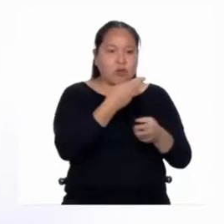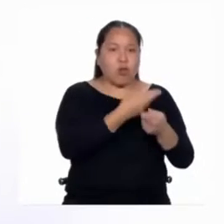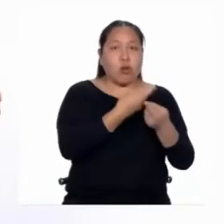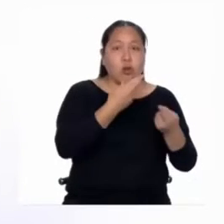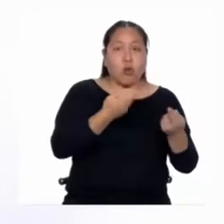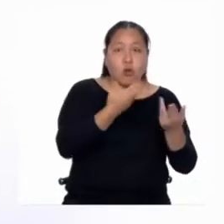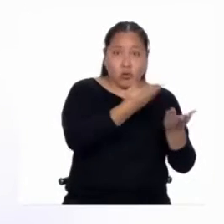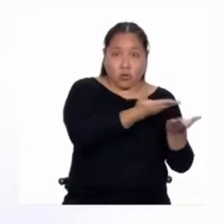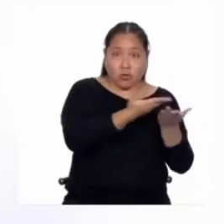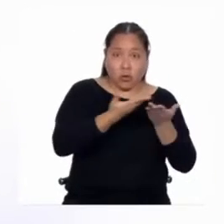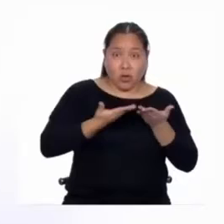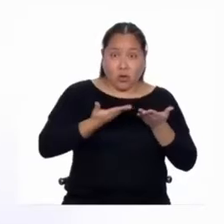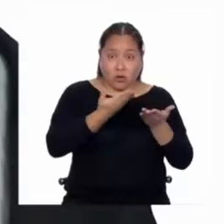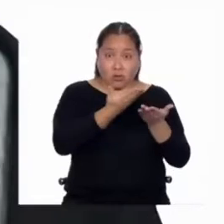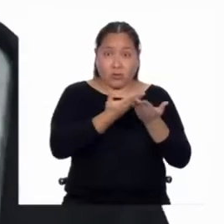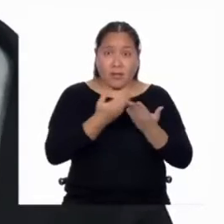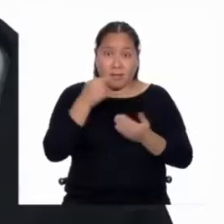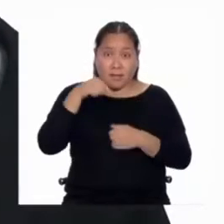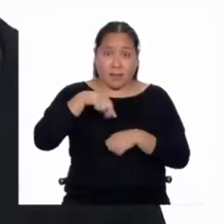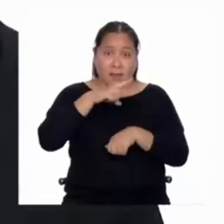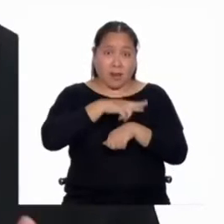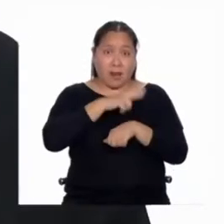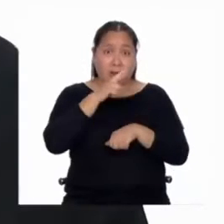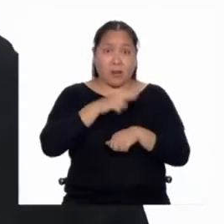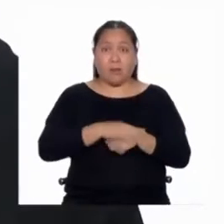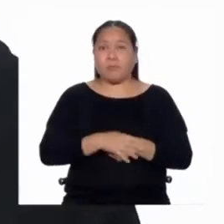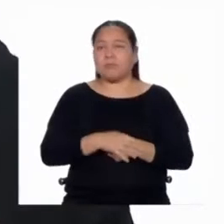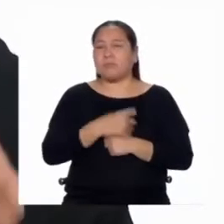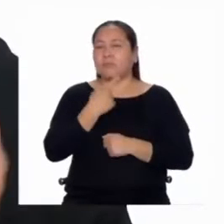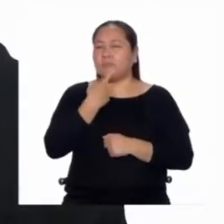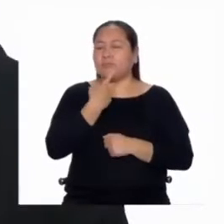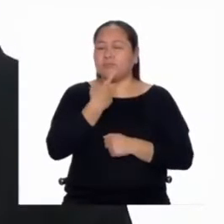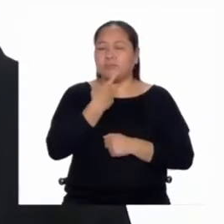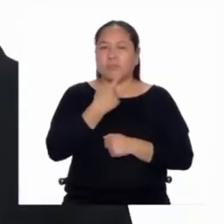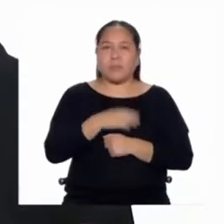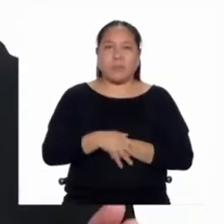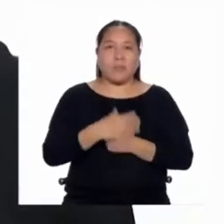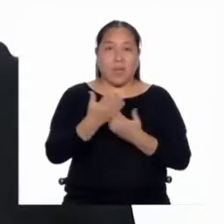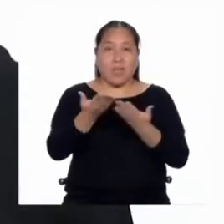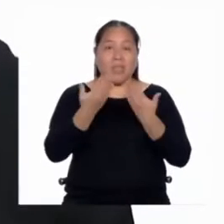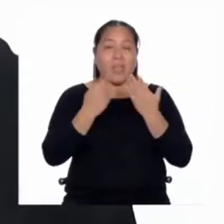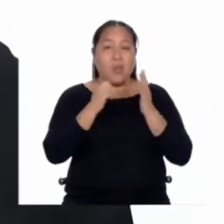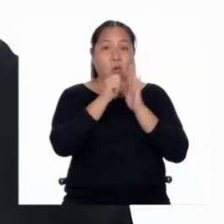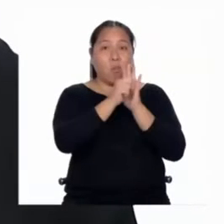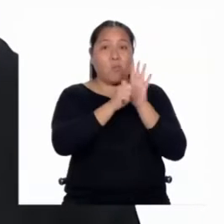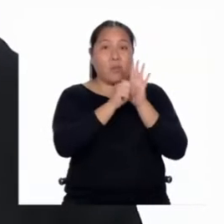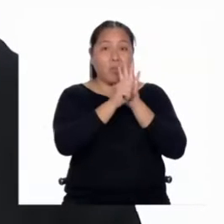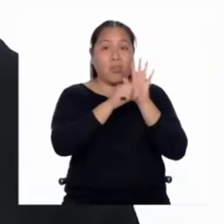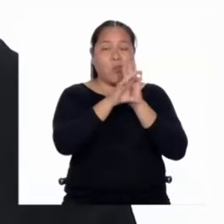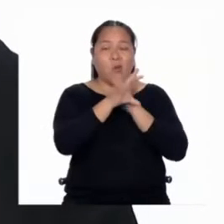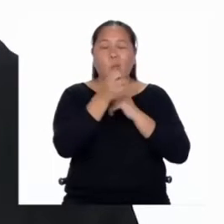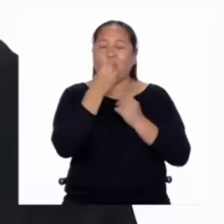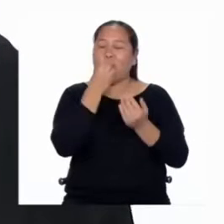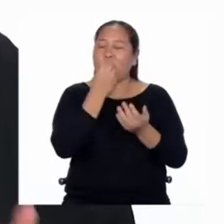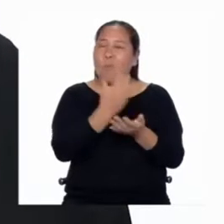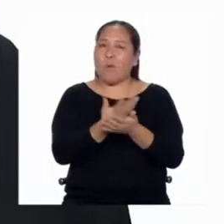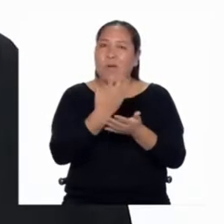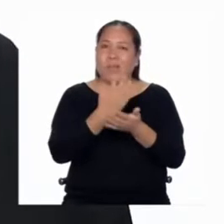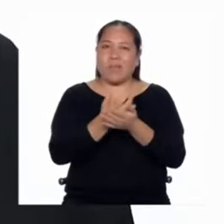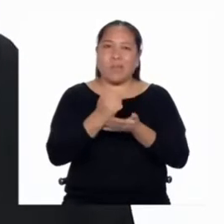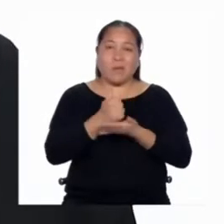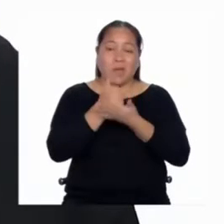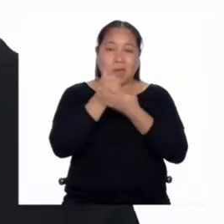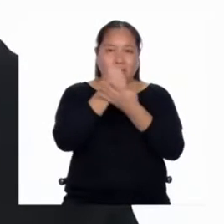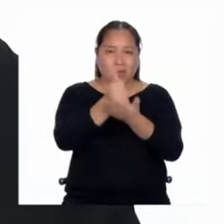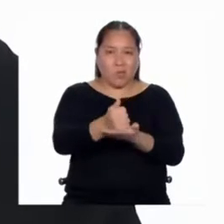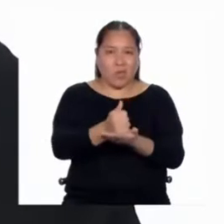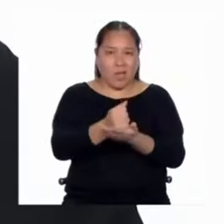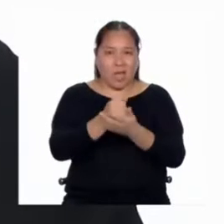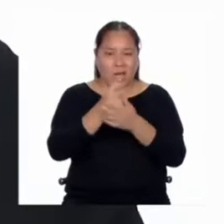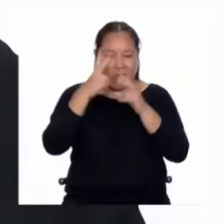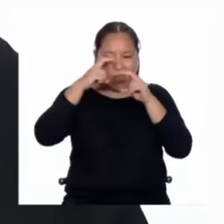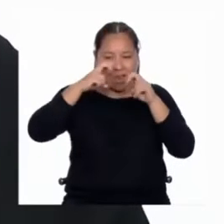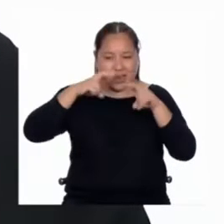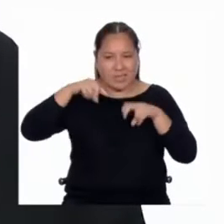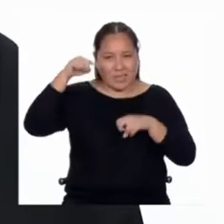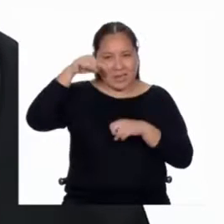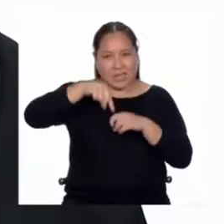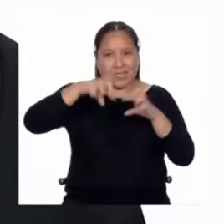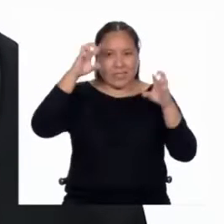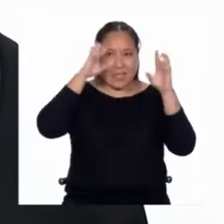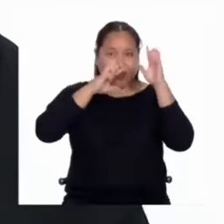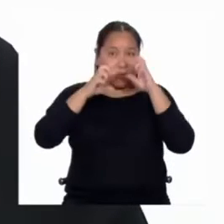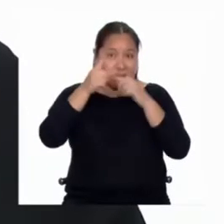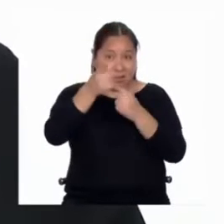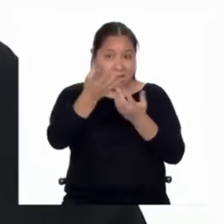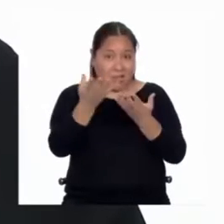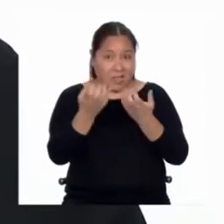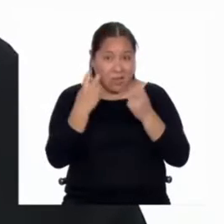locales o en nuestra región? Me han pasado un video bastante bueno que me va a ayudar a analizar mejor estas dudas.